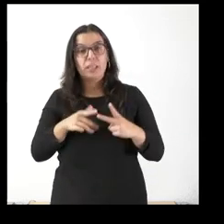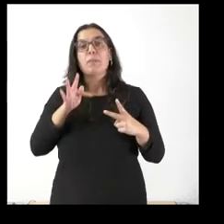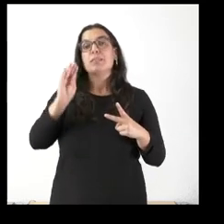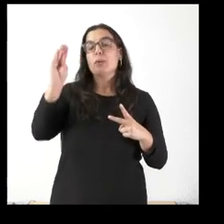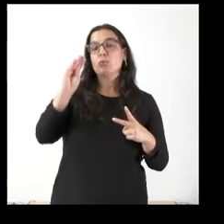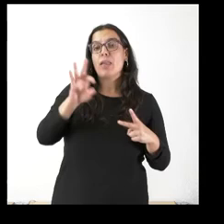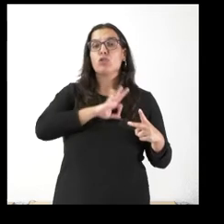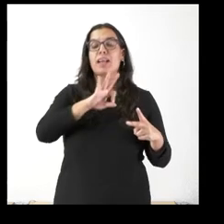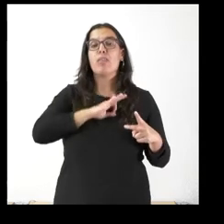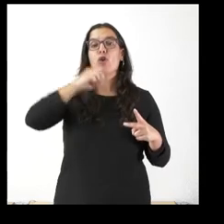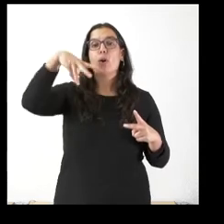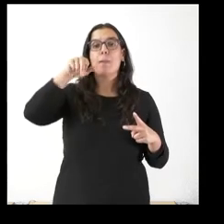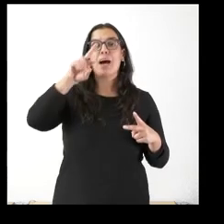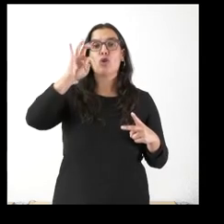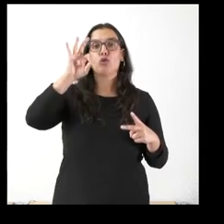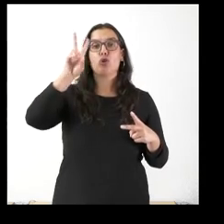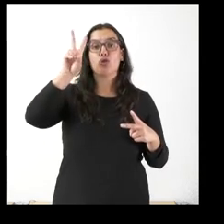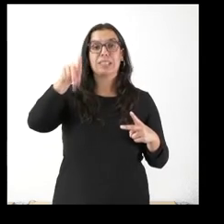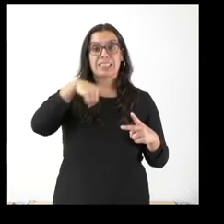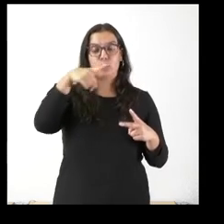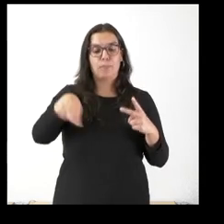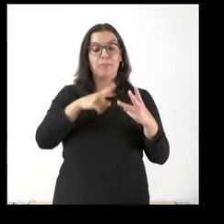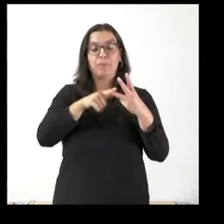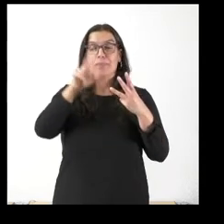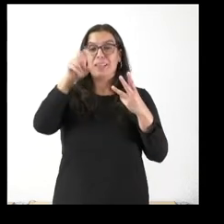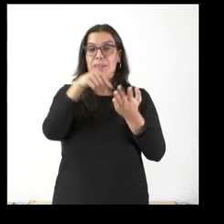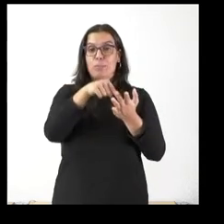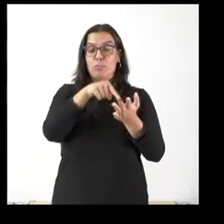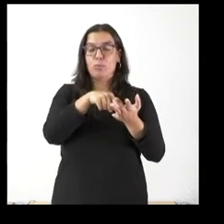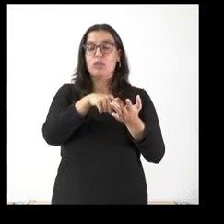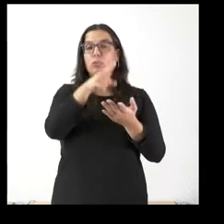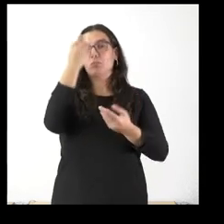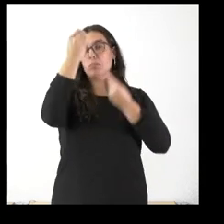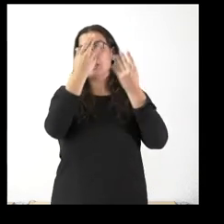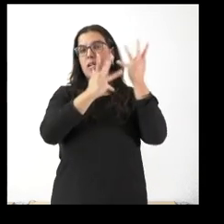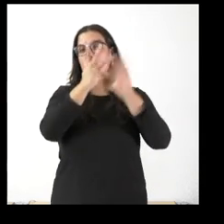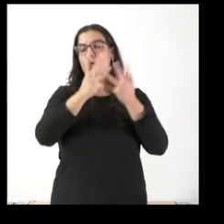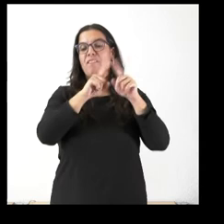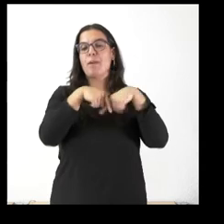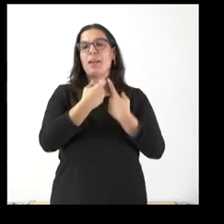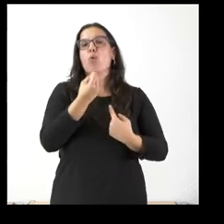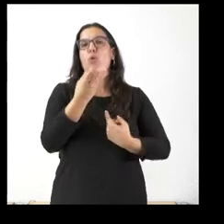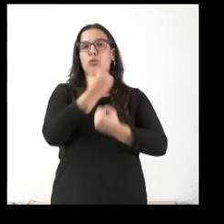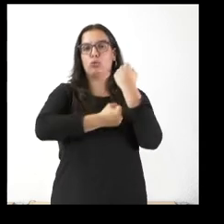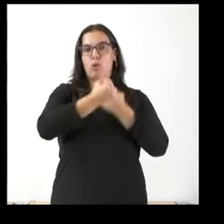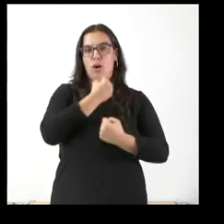luego, del tema de impuestos, si usted la estimación que han hecho de ahorro familiar, me la podría trasladar,